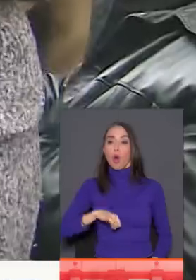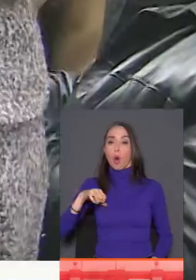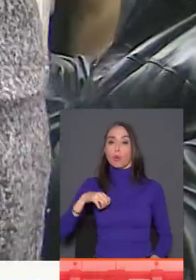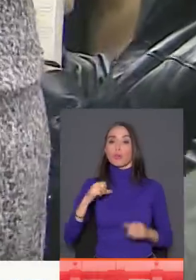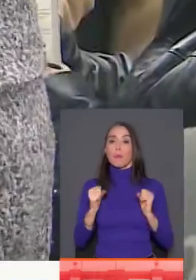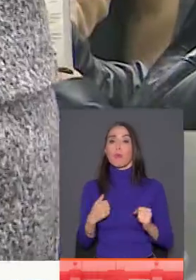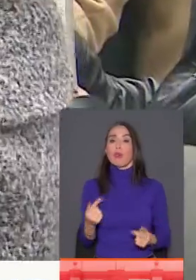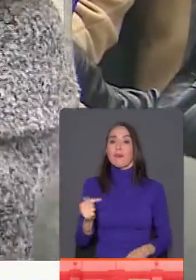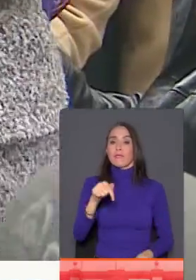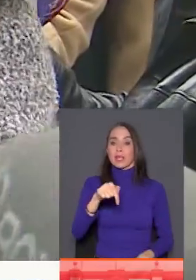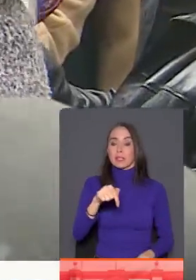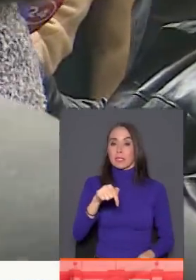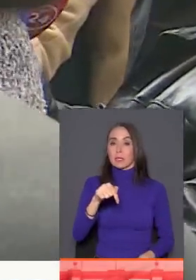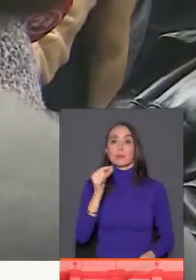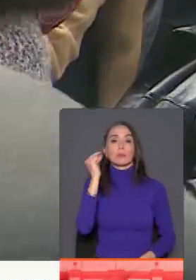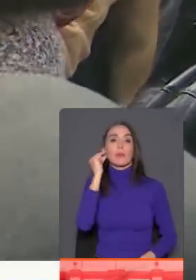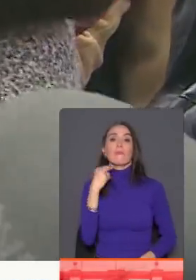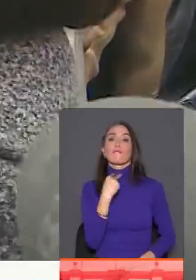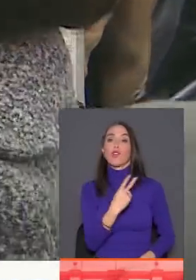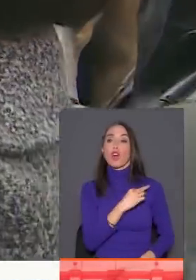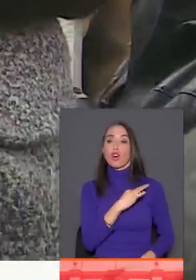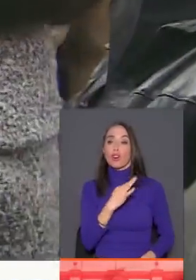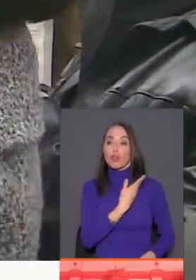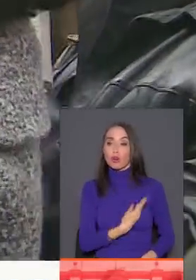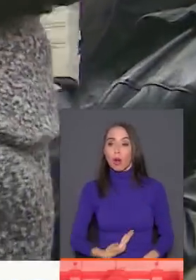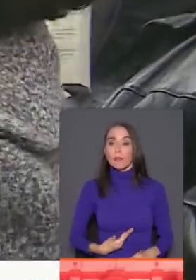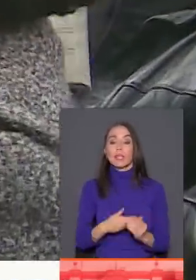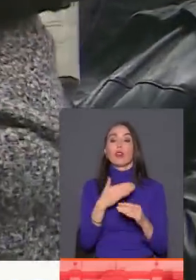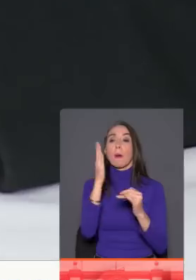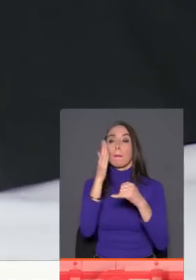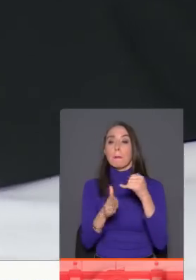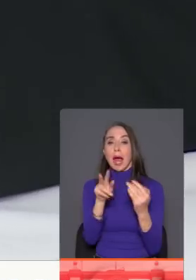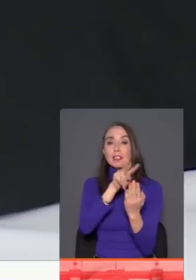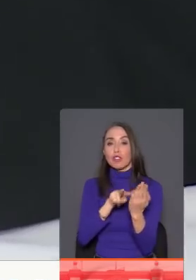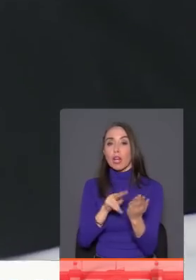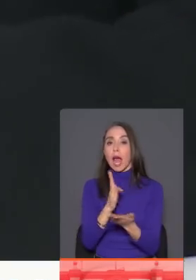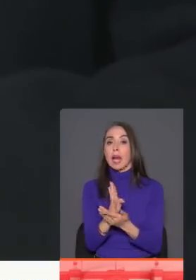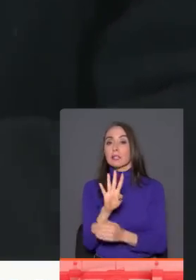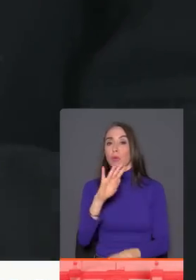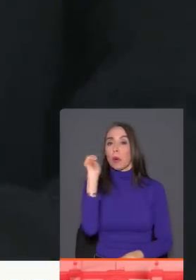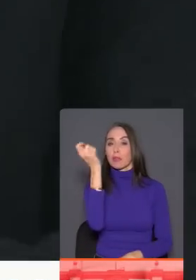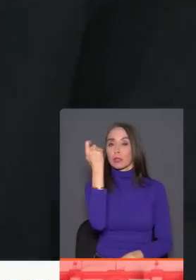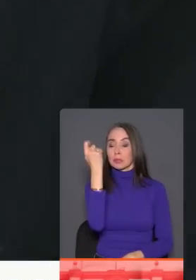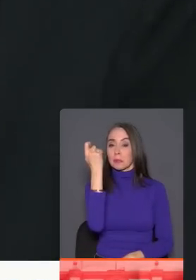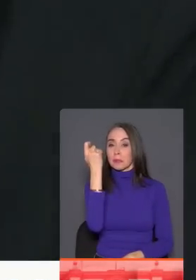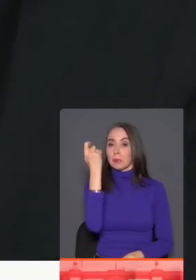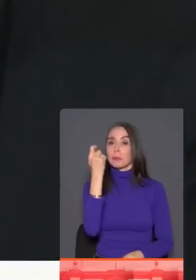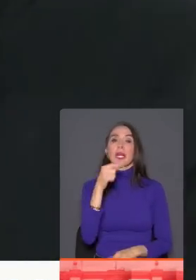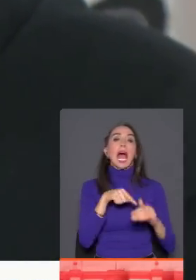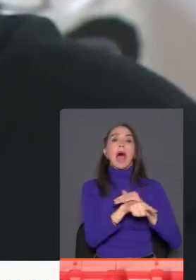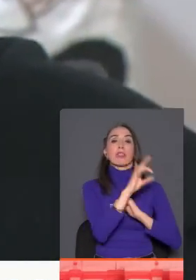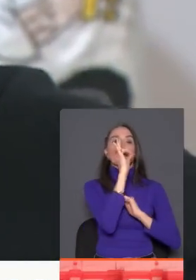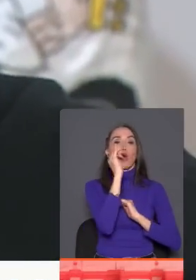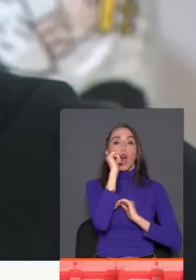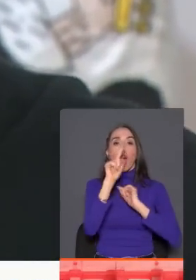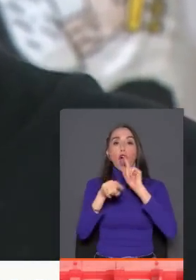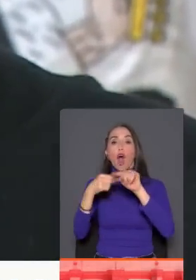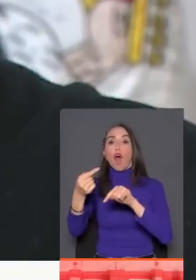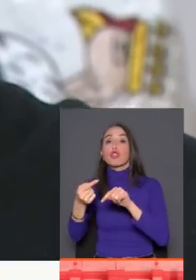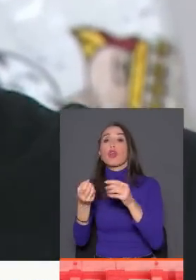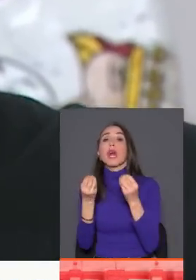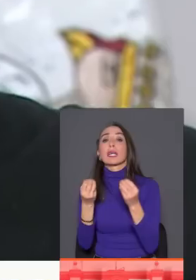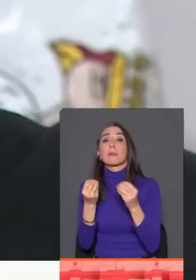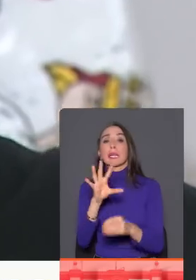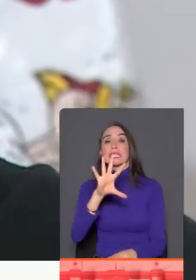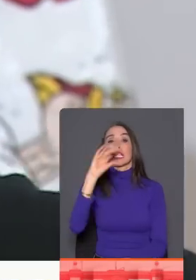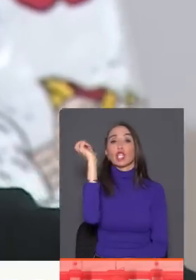mientras la vocera reforzada a los plazos de lectura hasta el 4 de septiembre adentro el día después del plebiscito se robaba las conversaciones